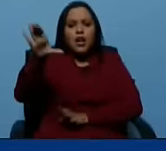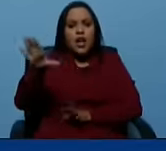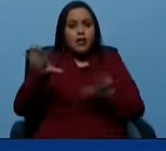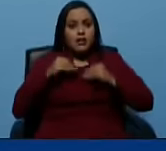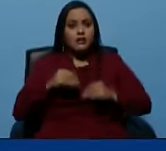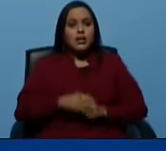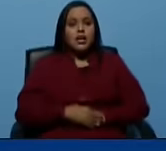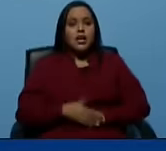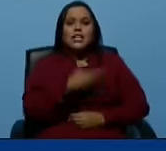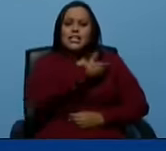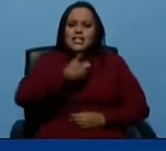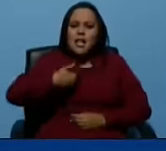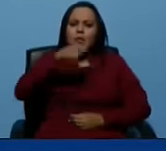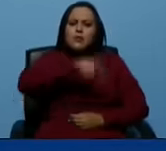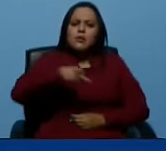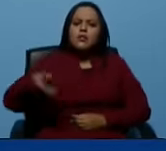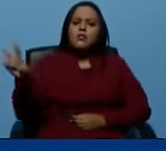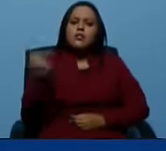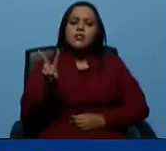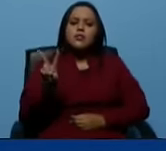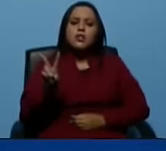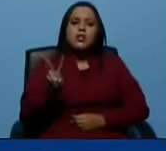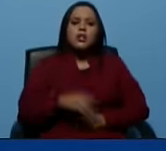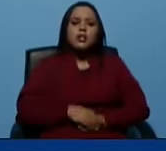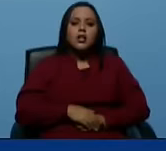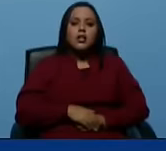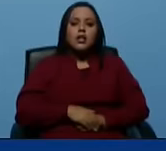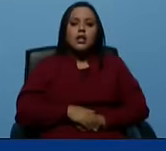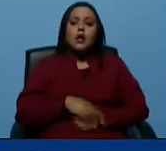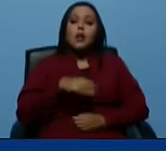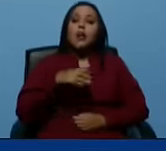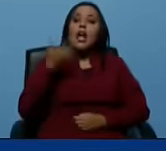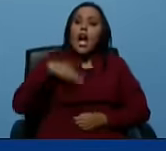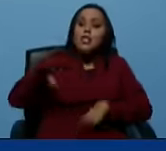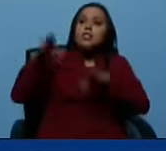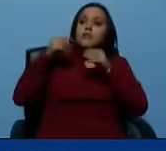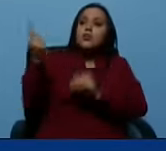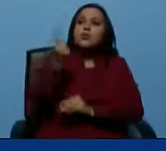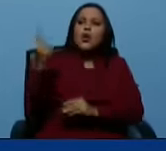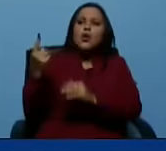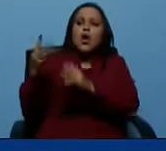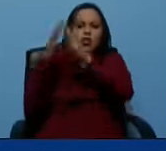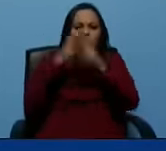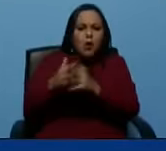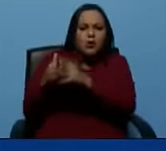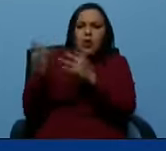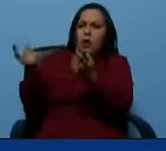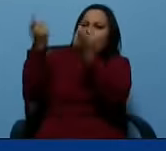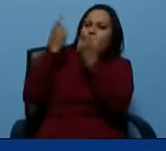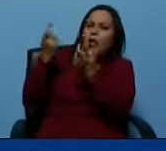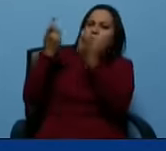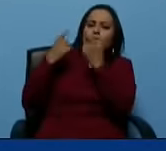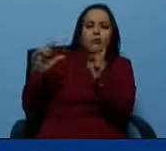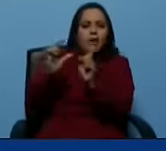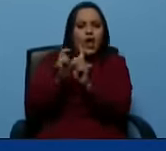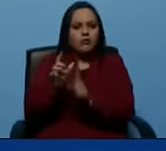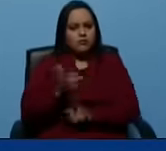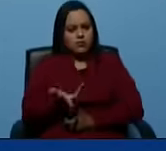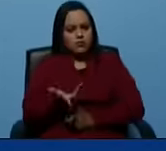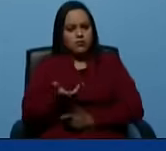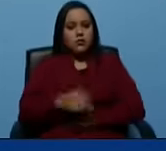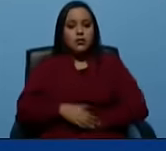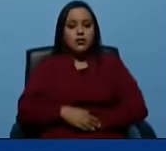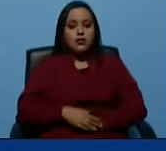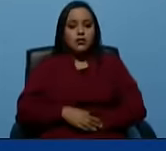¿Quisieran los venezolanos y venezolanas que Venezuela sea un país tutelado por el extranjero, intervenido,